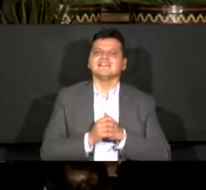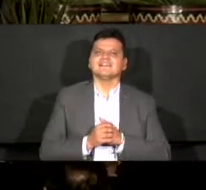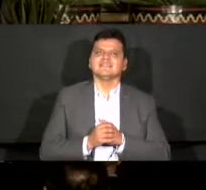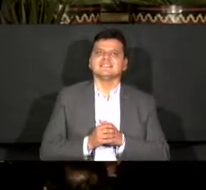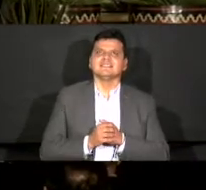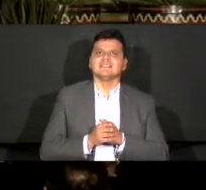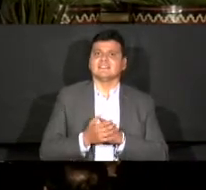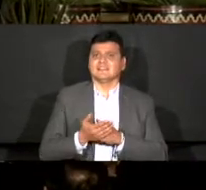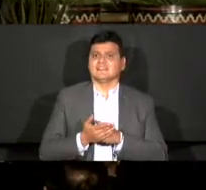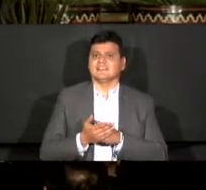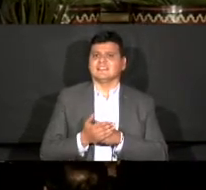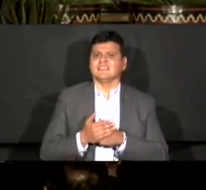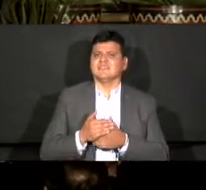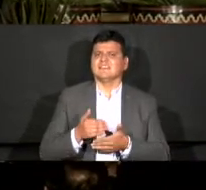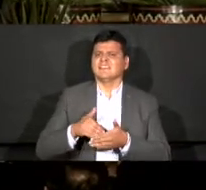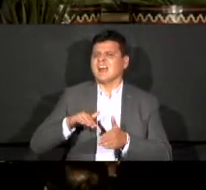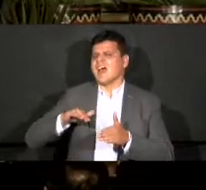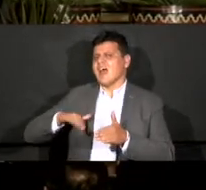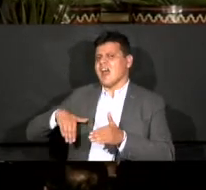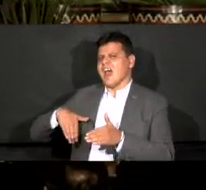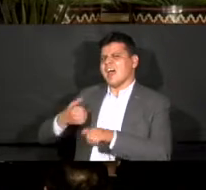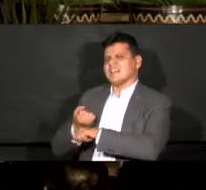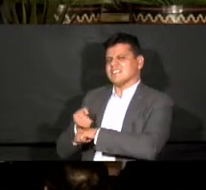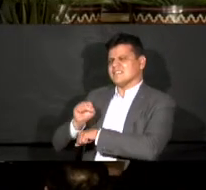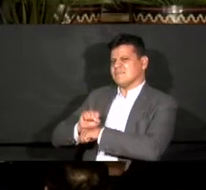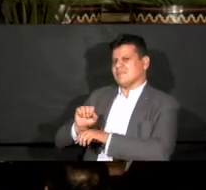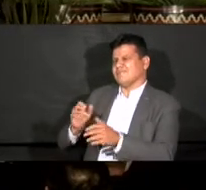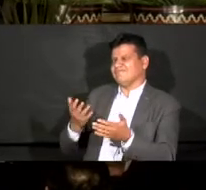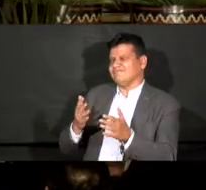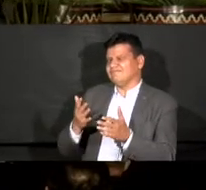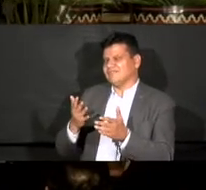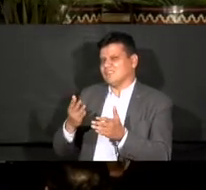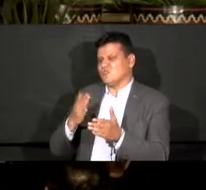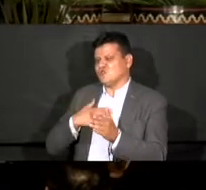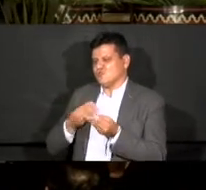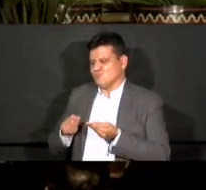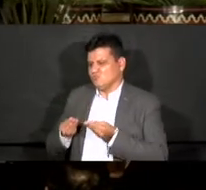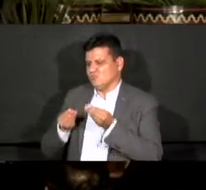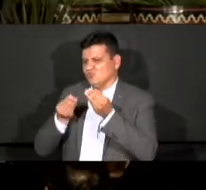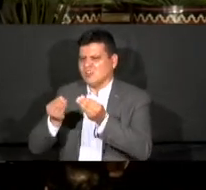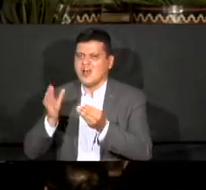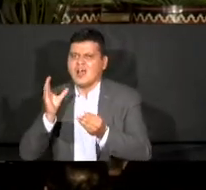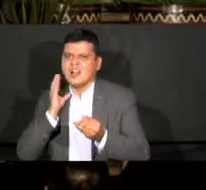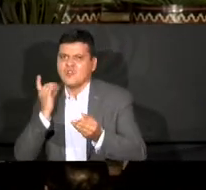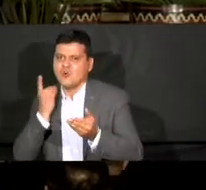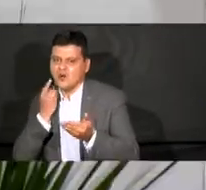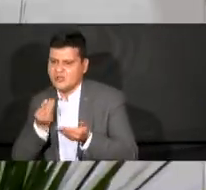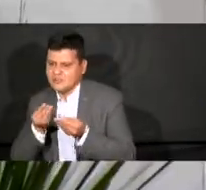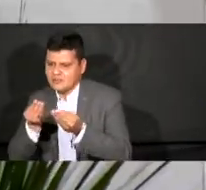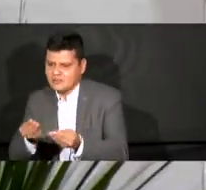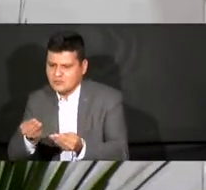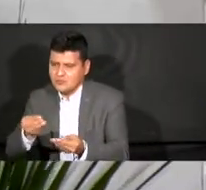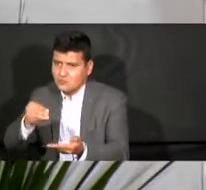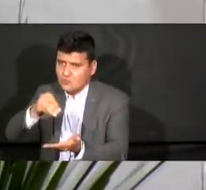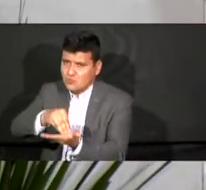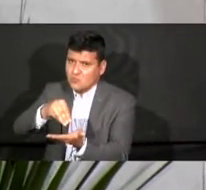esta soberanía una iniciativa de reforma que, entre otras cosas, fortalece